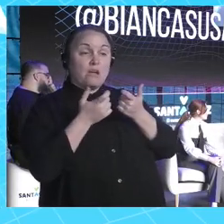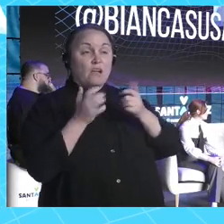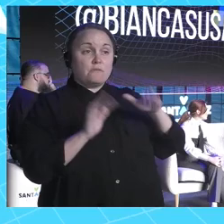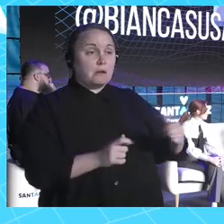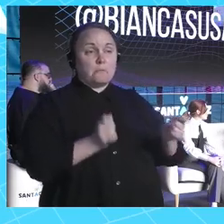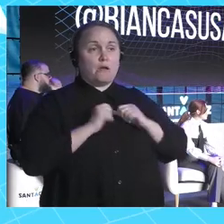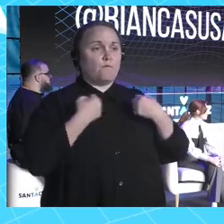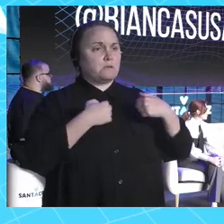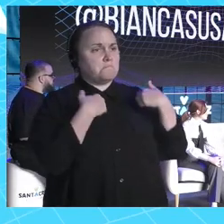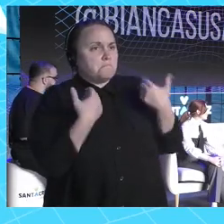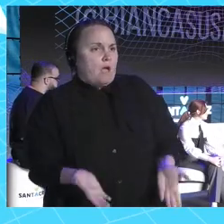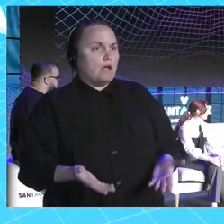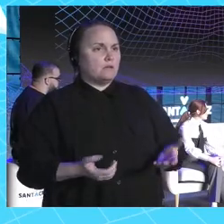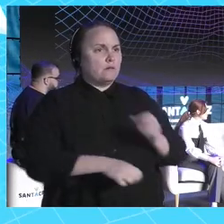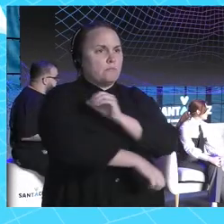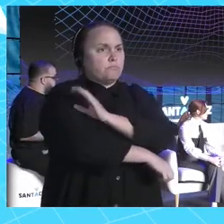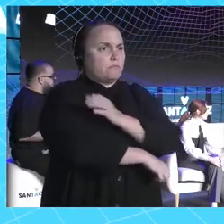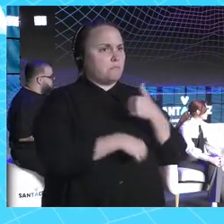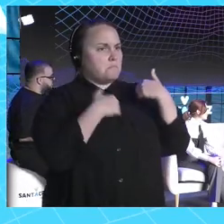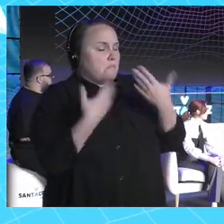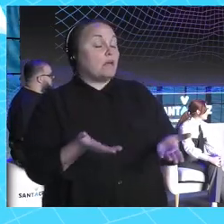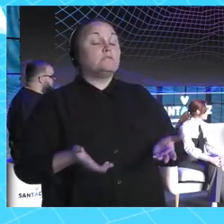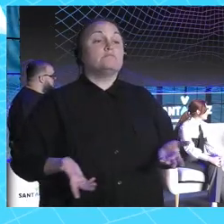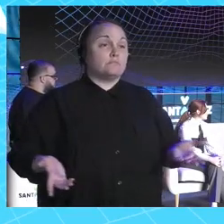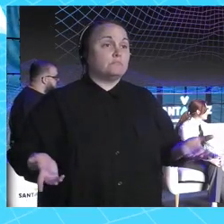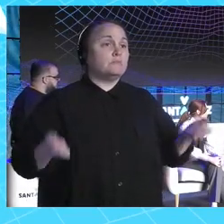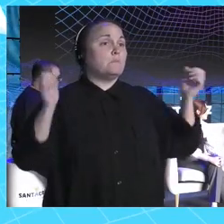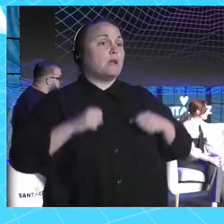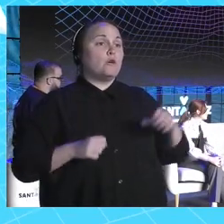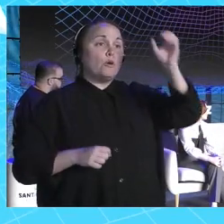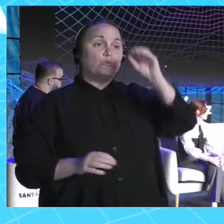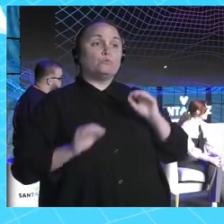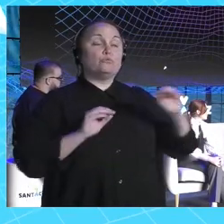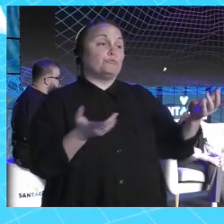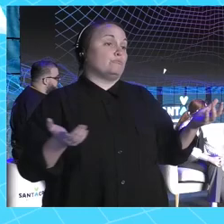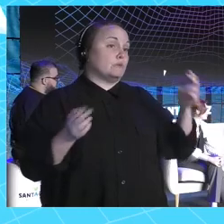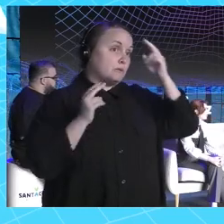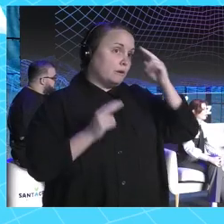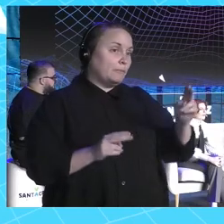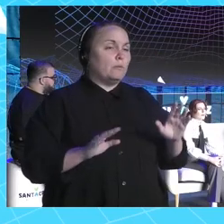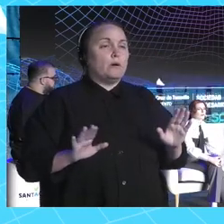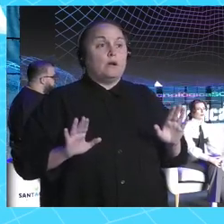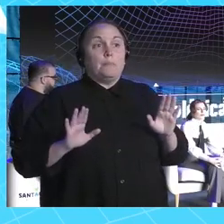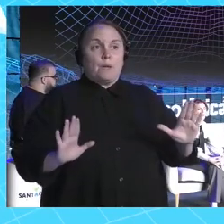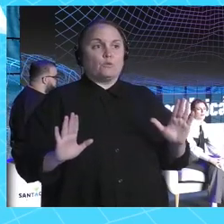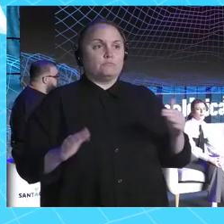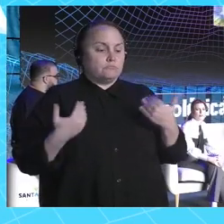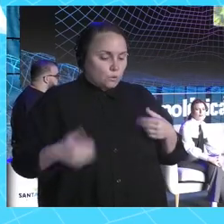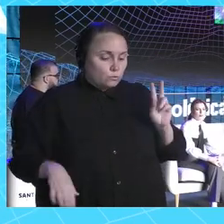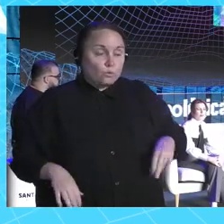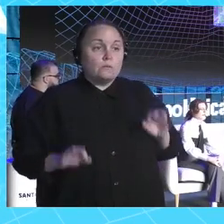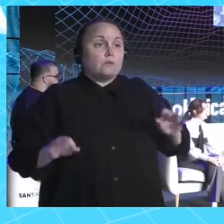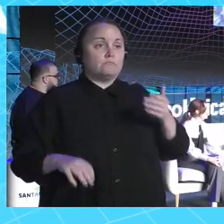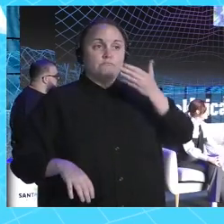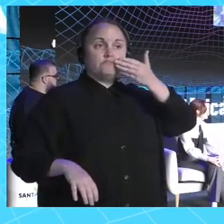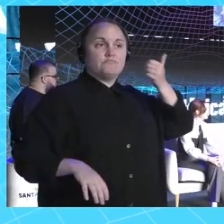más empoderarme más y decir vale es lo que opina lo respeto pero yo soy quien soy y estoy